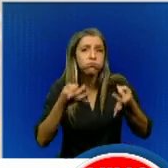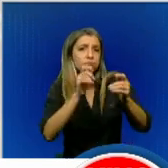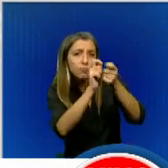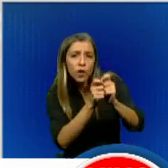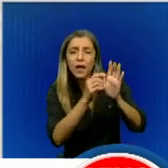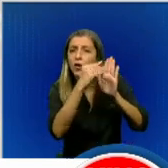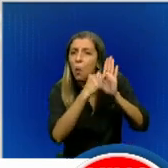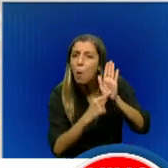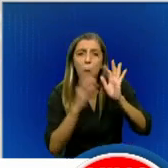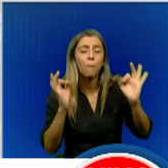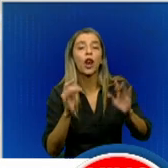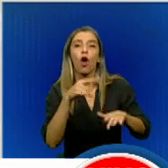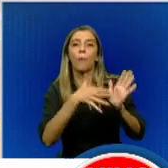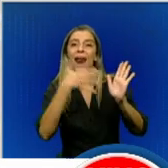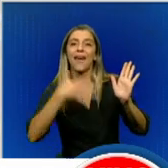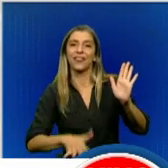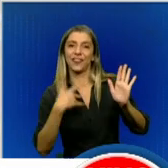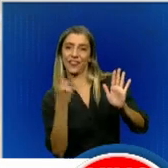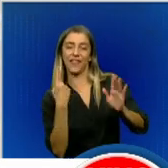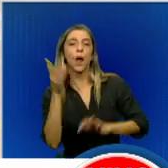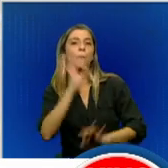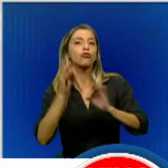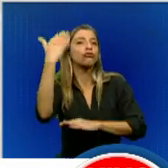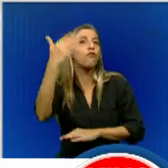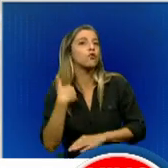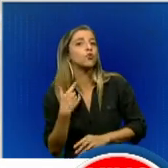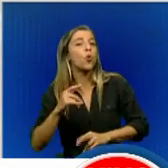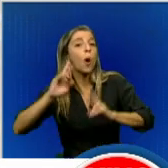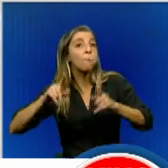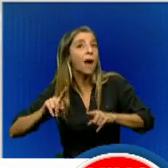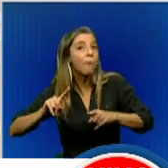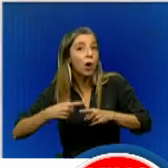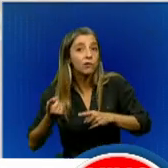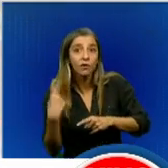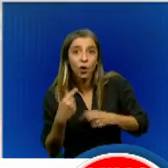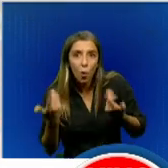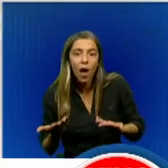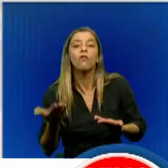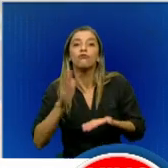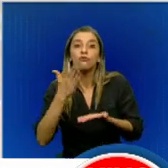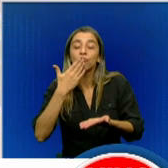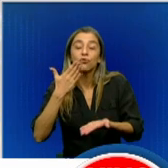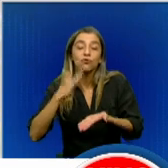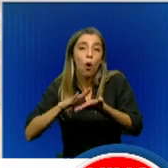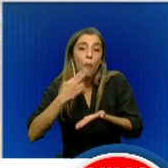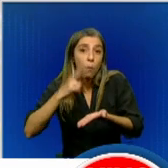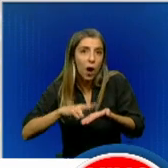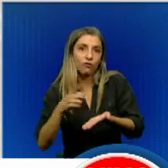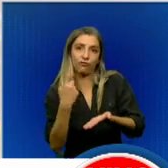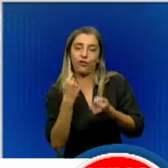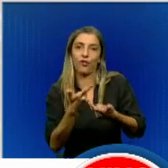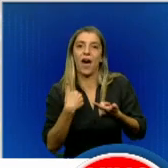desde punto de vista del gobierno de nuestro proyecto político el sistema impositivo además estamos incorporando